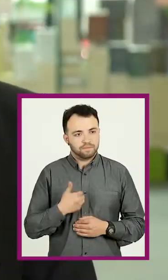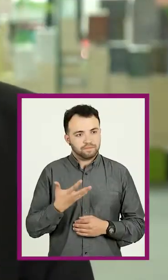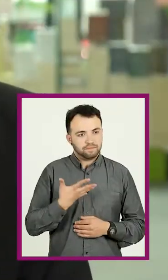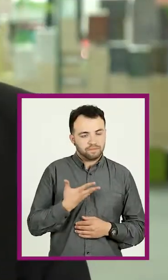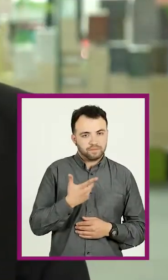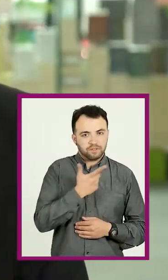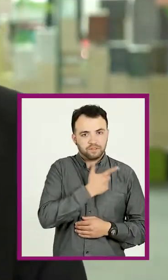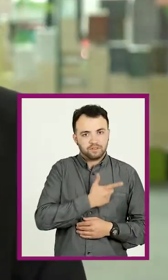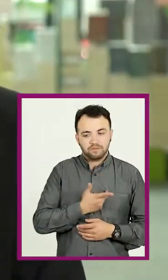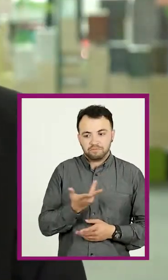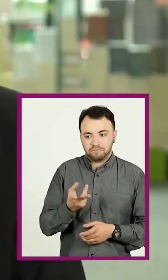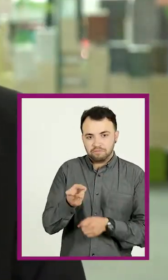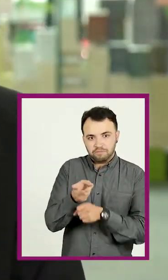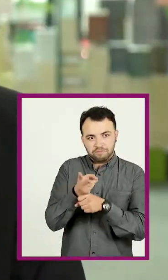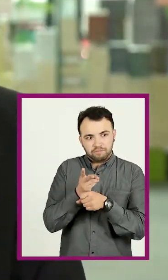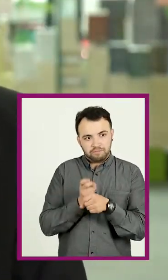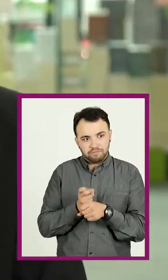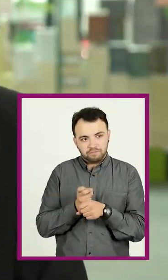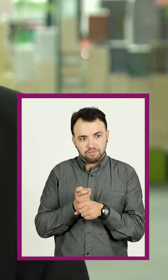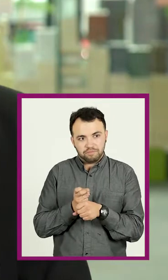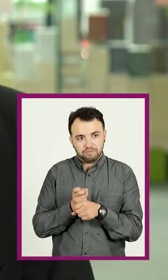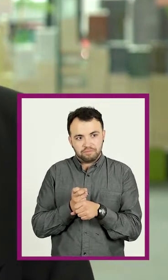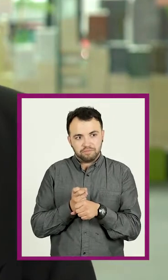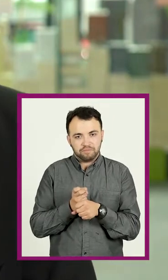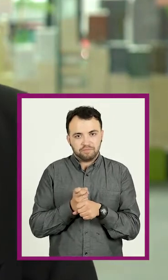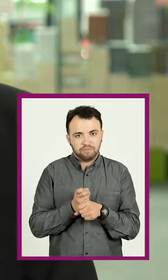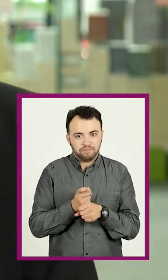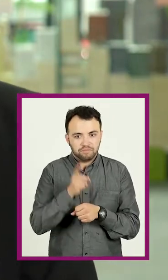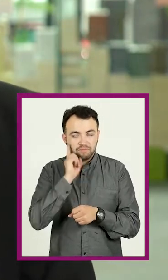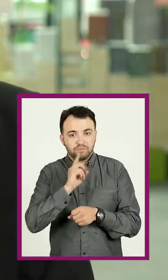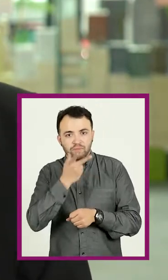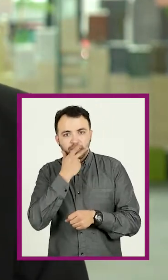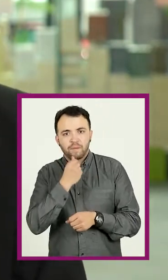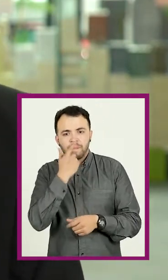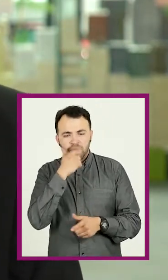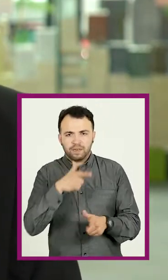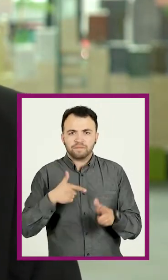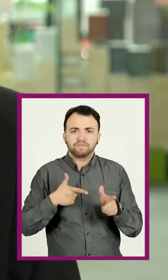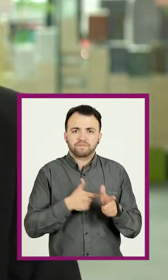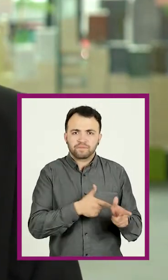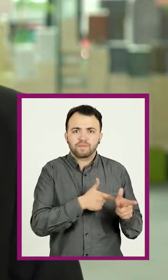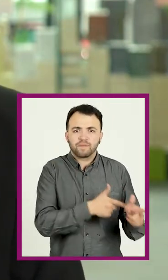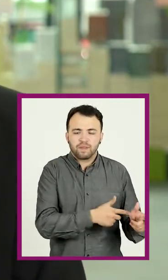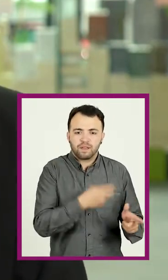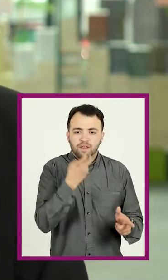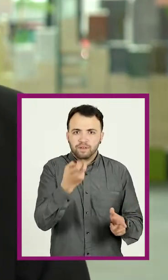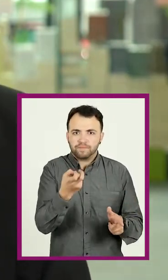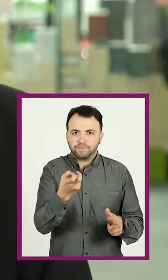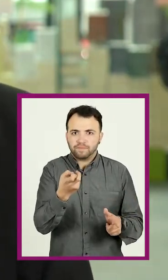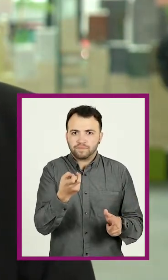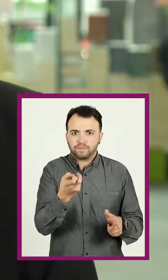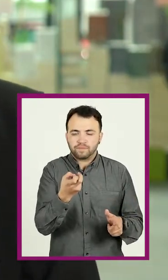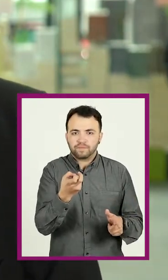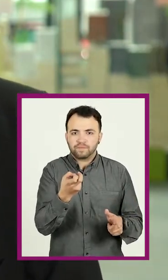Tengo el gusto de invitarlas e invitarlos a continuar en la